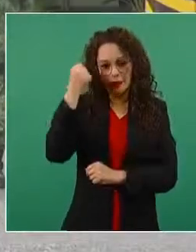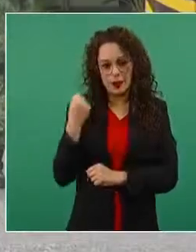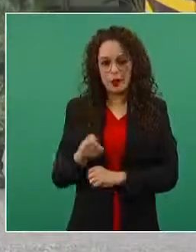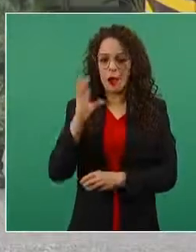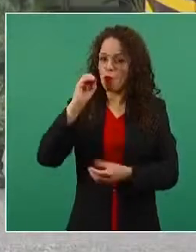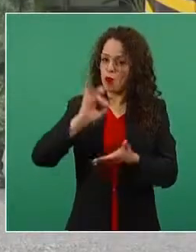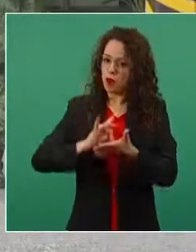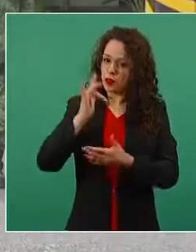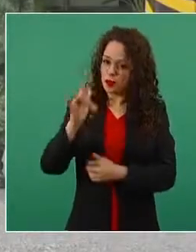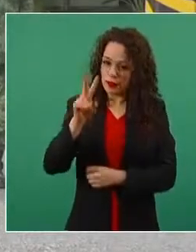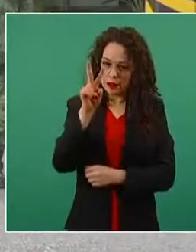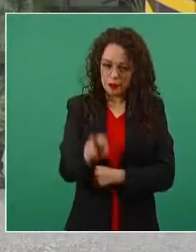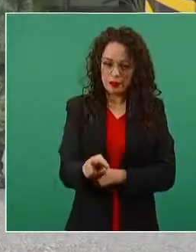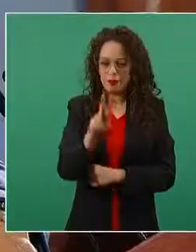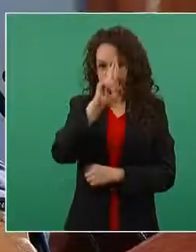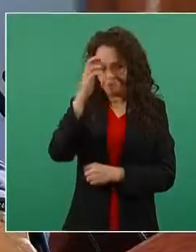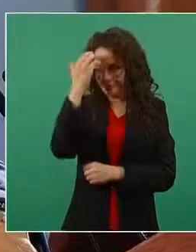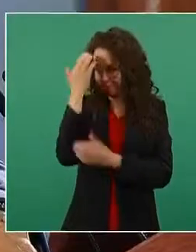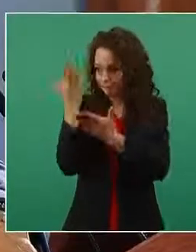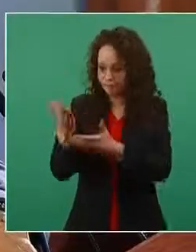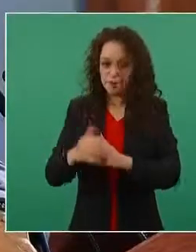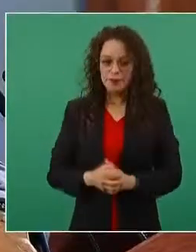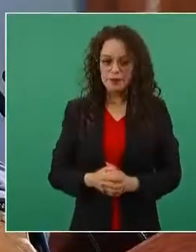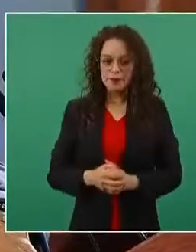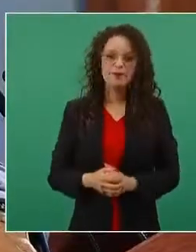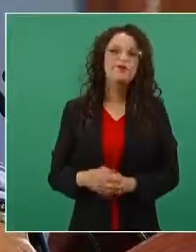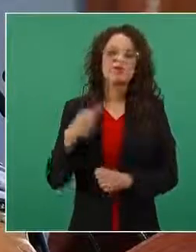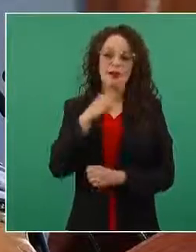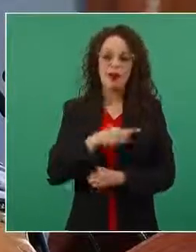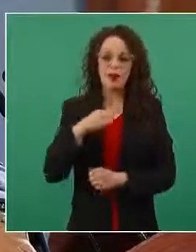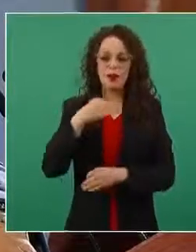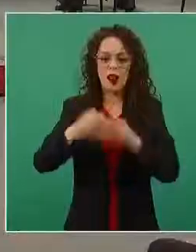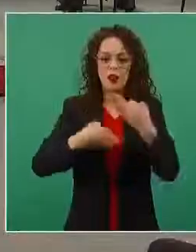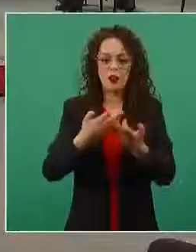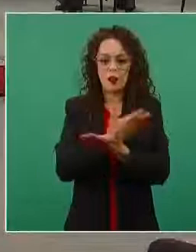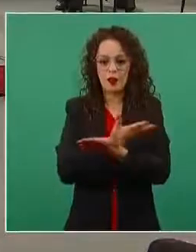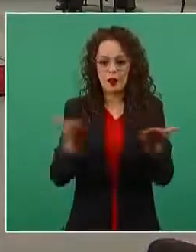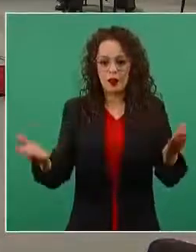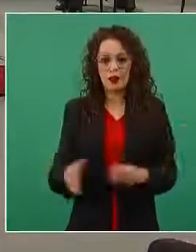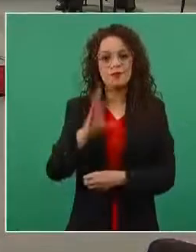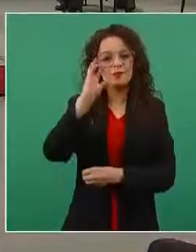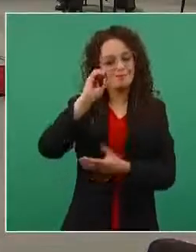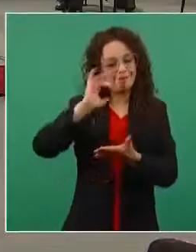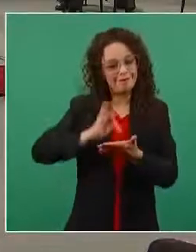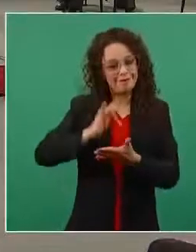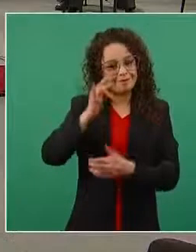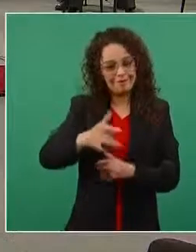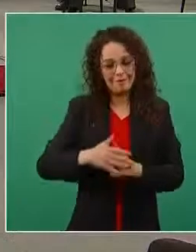pues felicidades a todas y a todos. Gracias, muchas gracias.